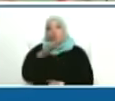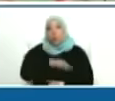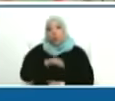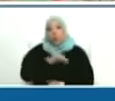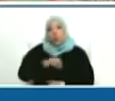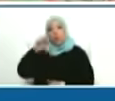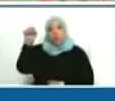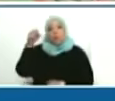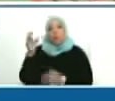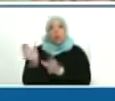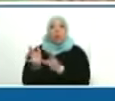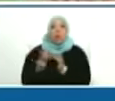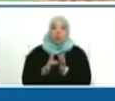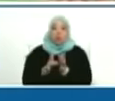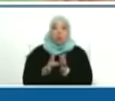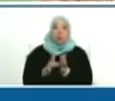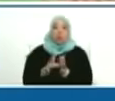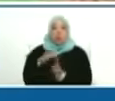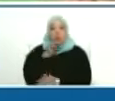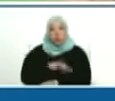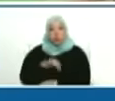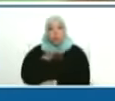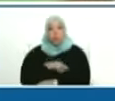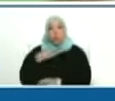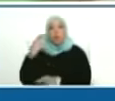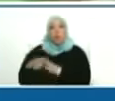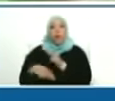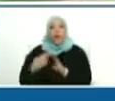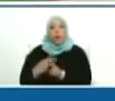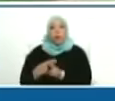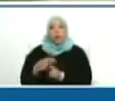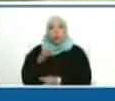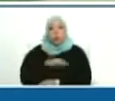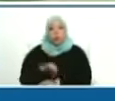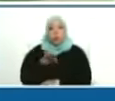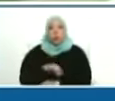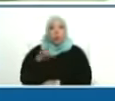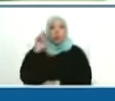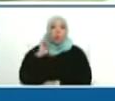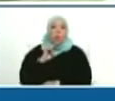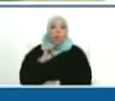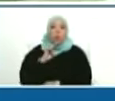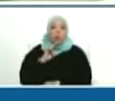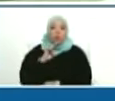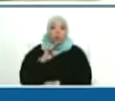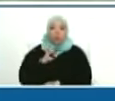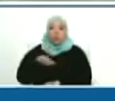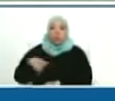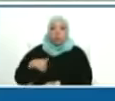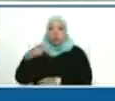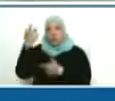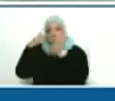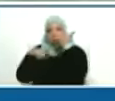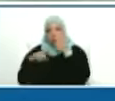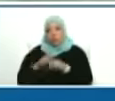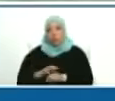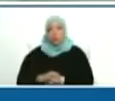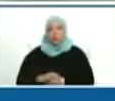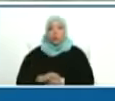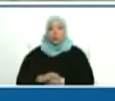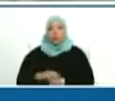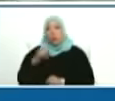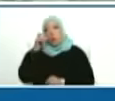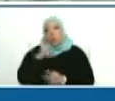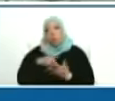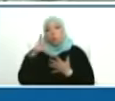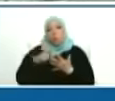socialismo de Cristo, el socialismo humanista, el socialismo bolivariano, fundado por nuestro comandante Chávez, el